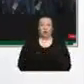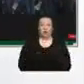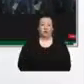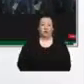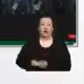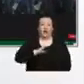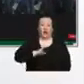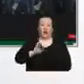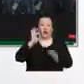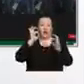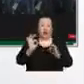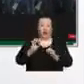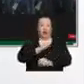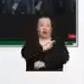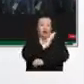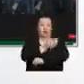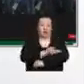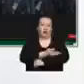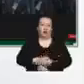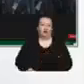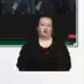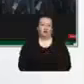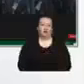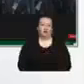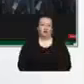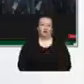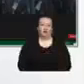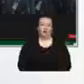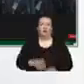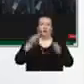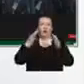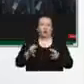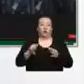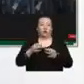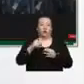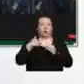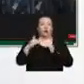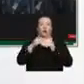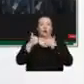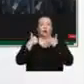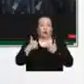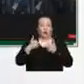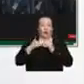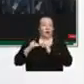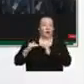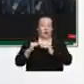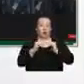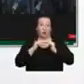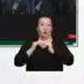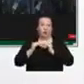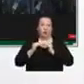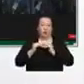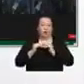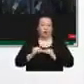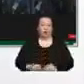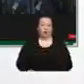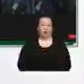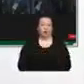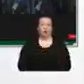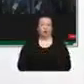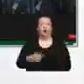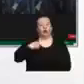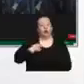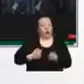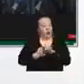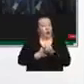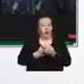muy fuerte y la única justificación del poder político del bien común ni siquiera cuidado yo te apoye para que me a